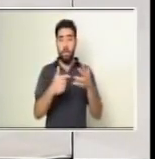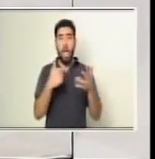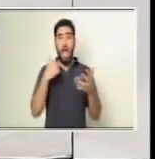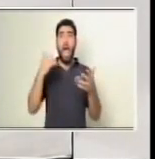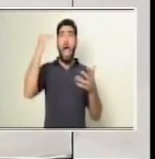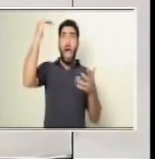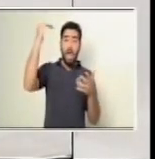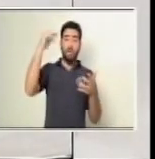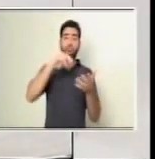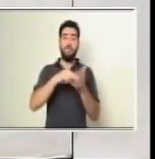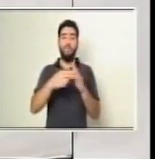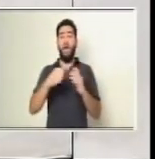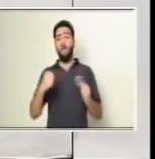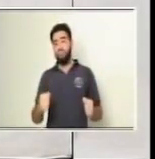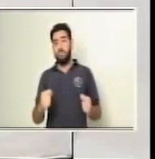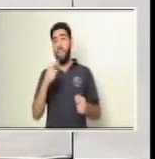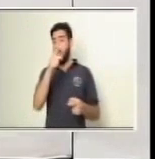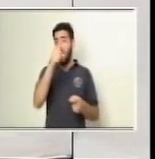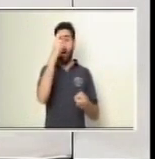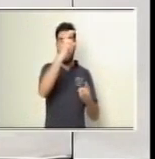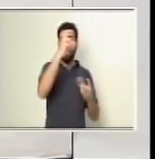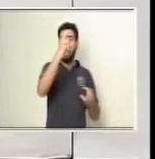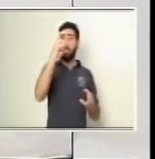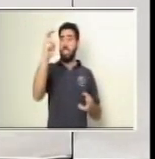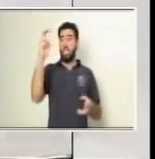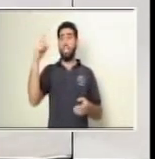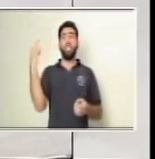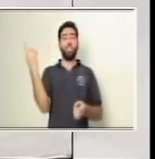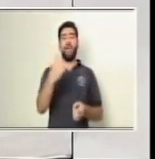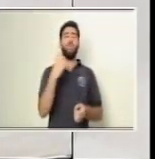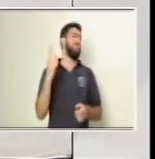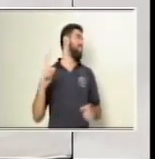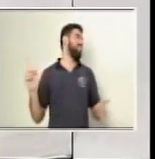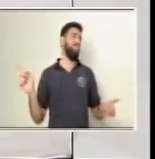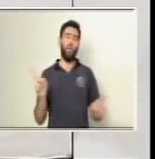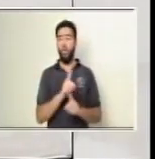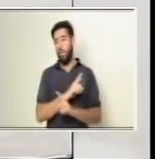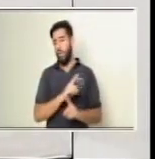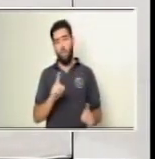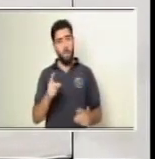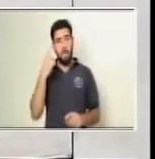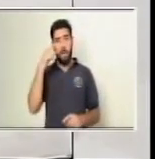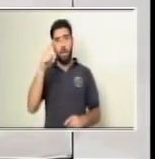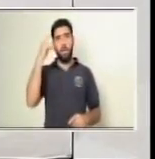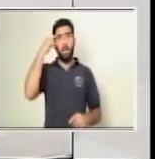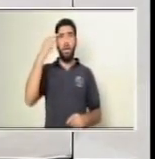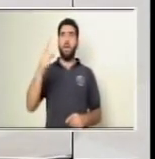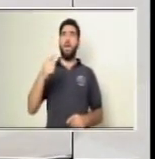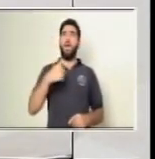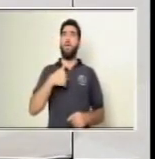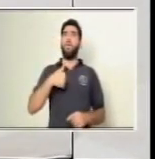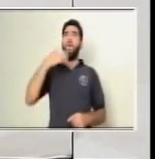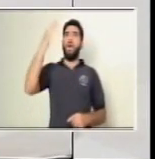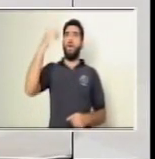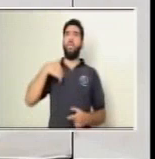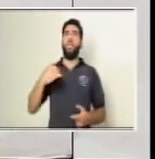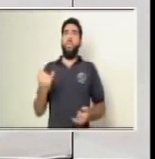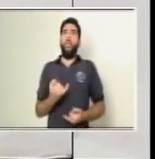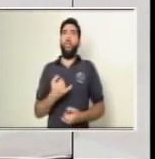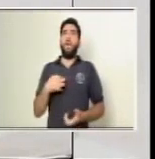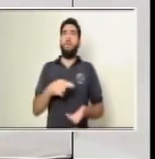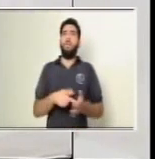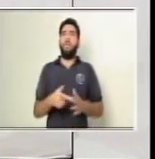y tal vez tengo un poquito más o un poquito menos de masa, para no generar eso de que puedan sentirse que